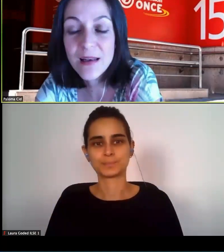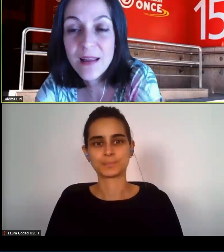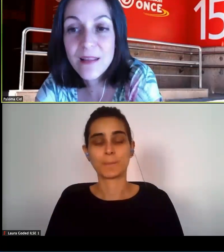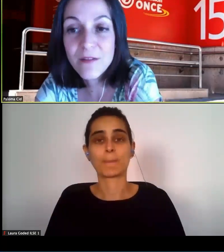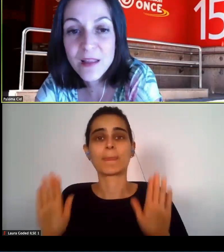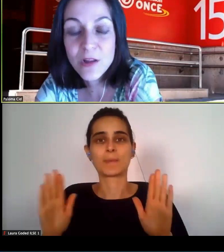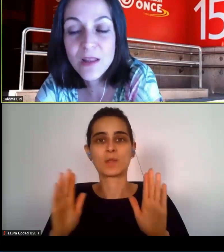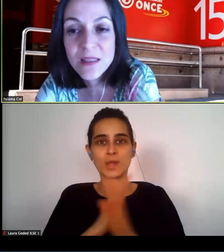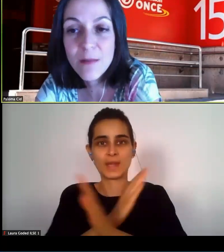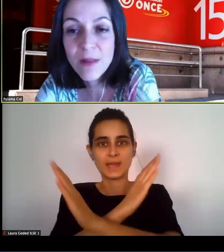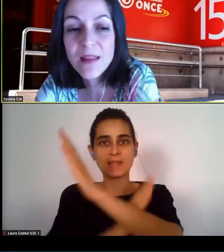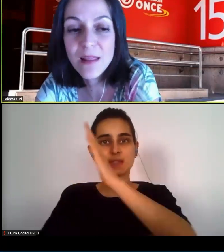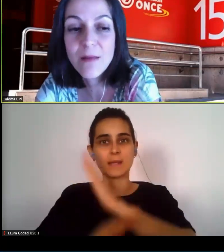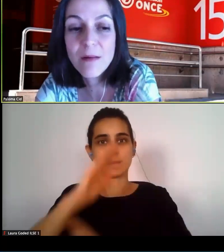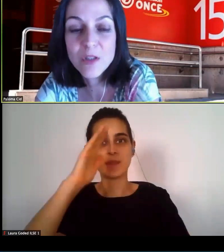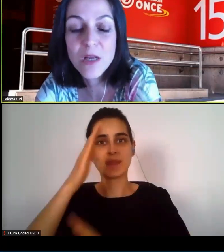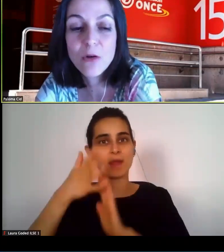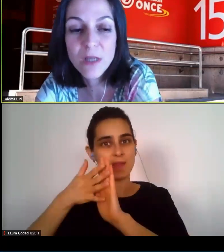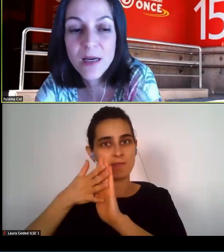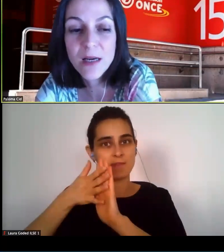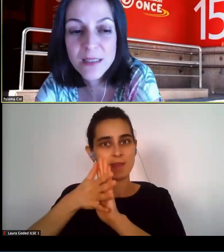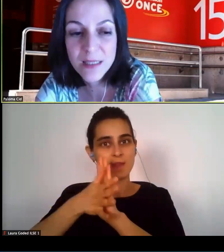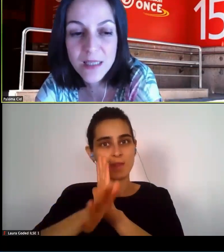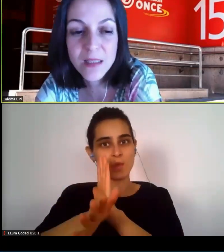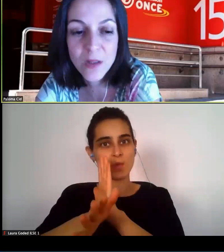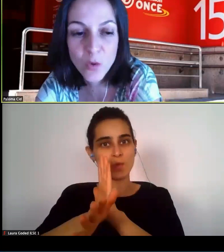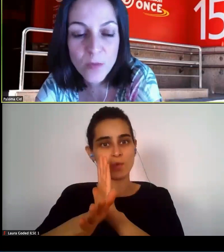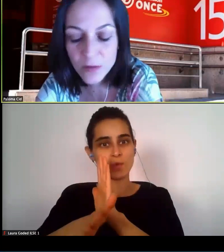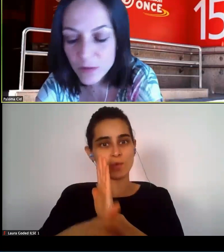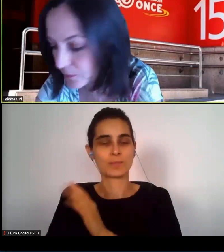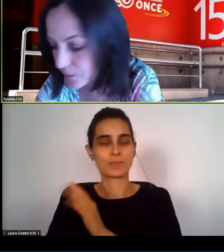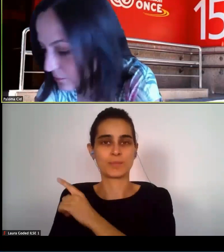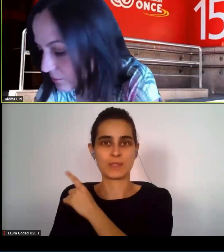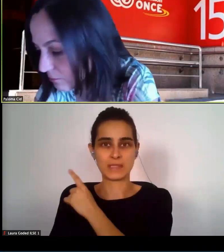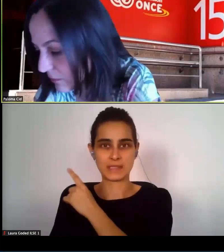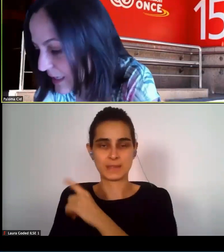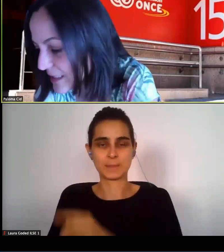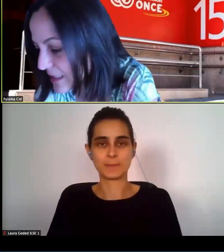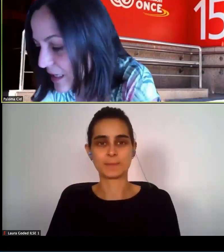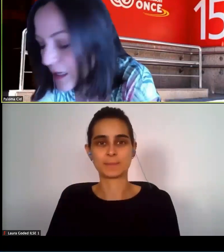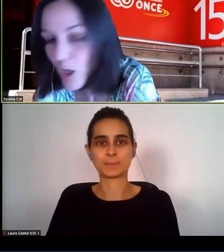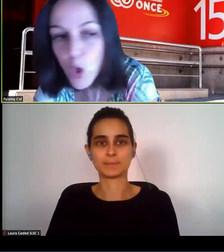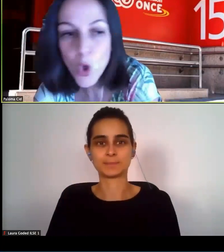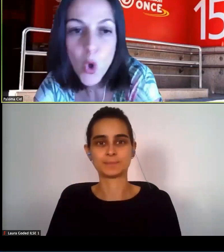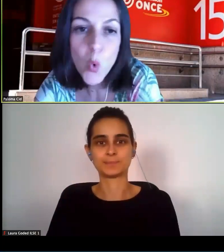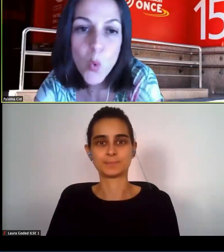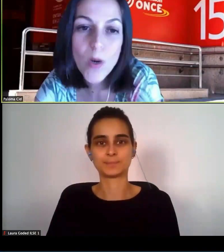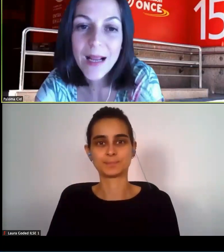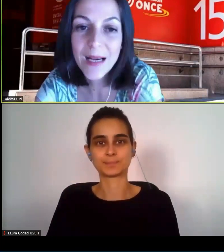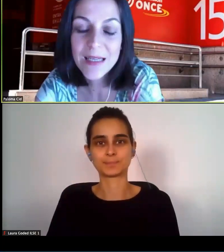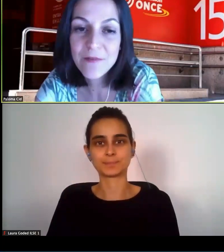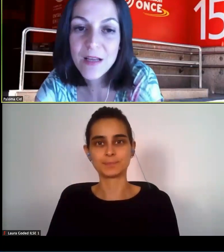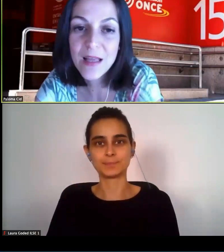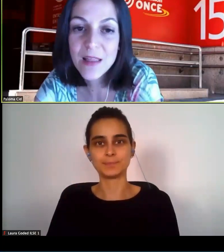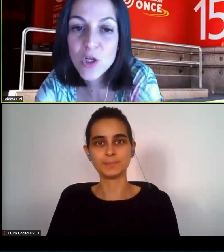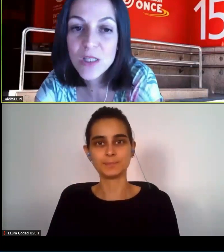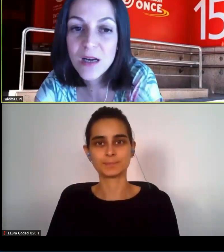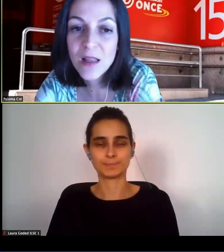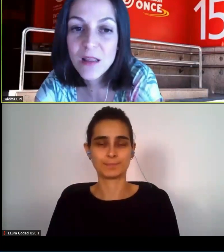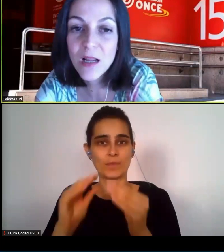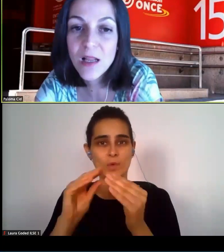discapacidad, la definición de discapacidad la vamos a encontrar en el siguiente documento. Existe una